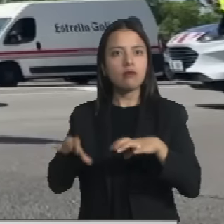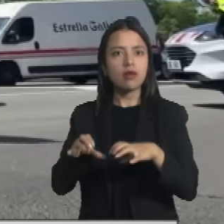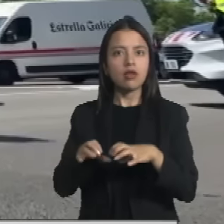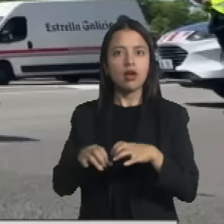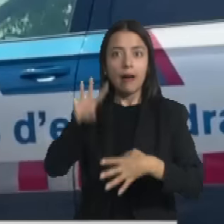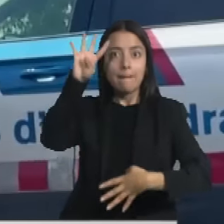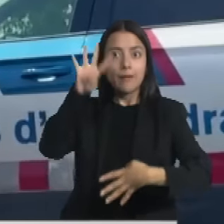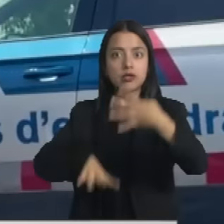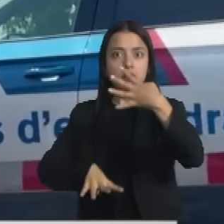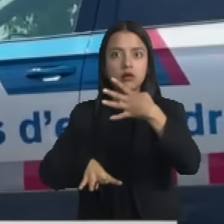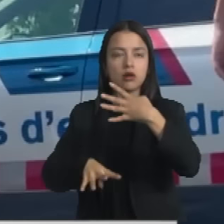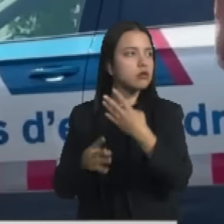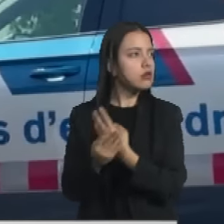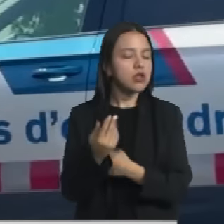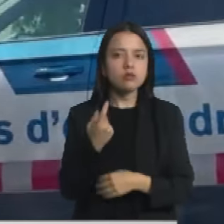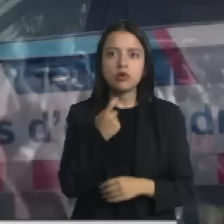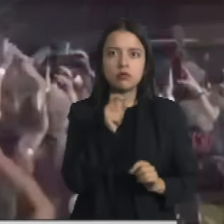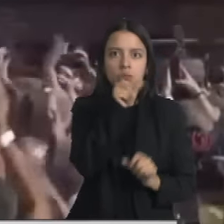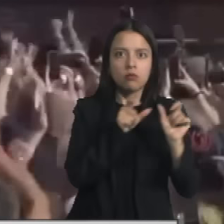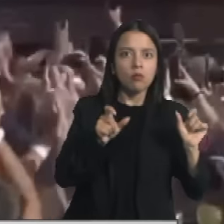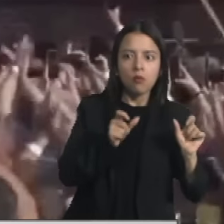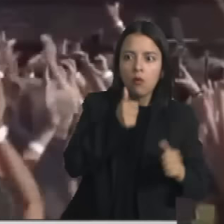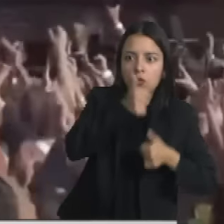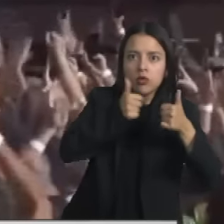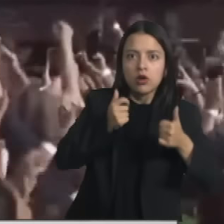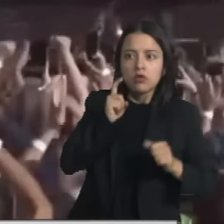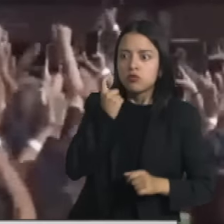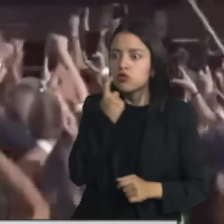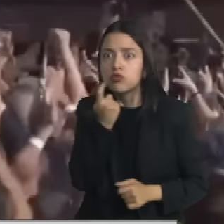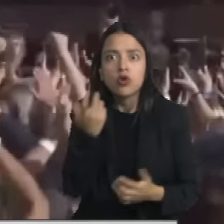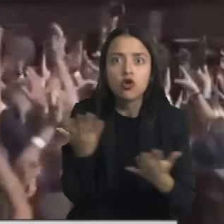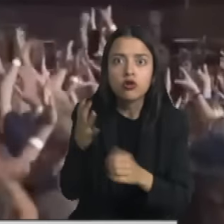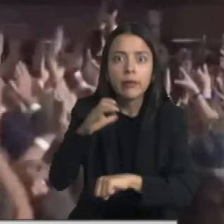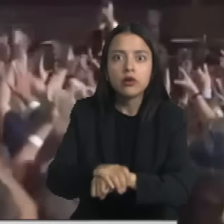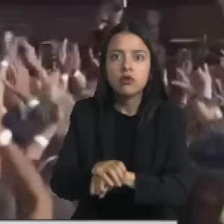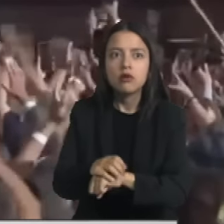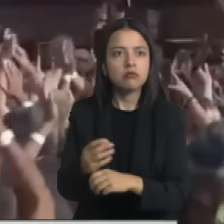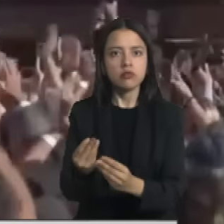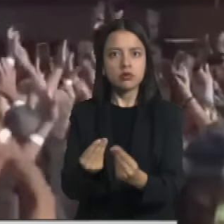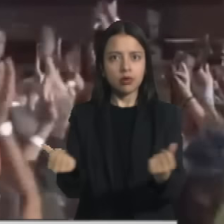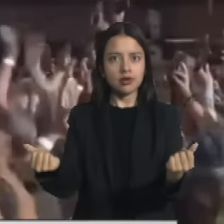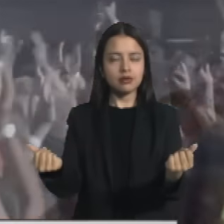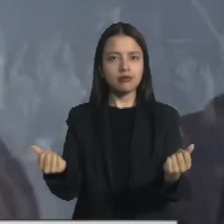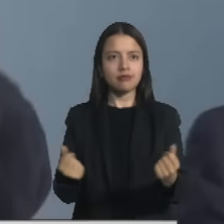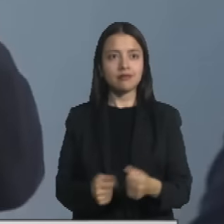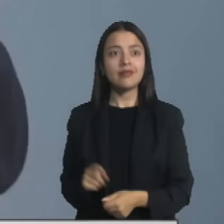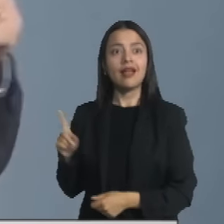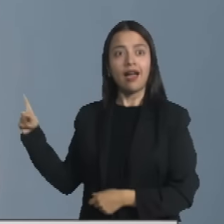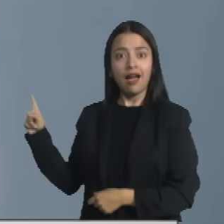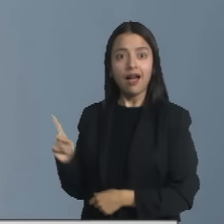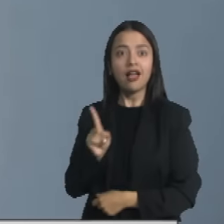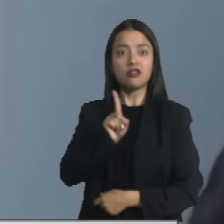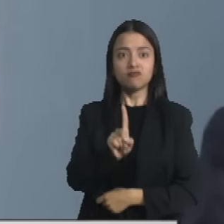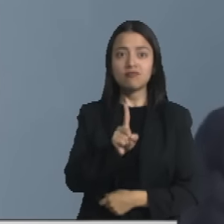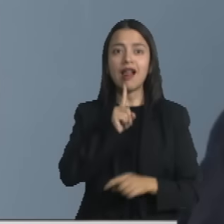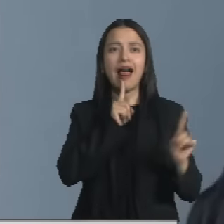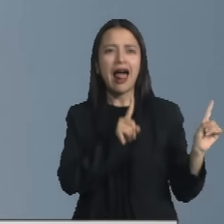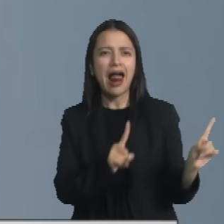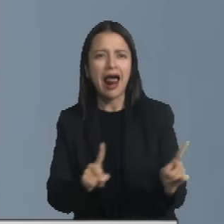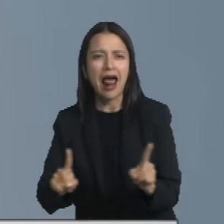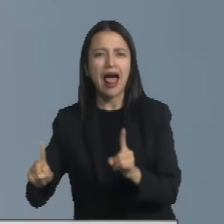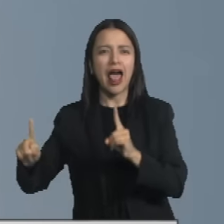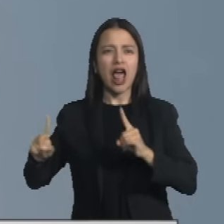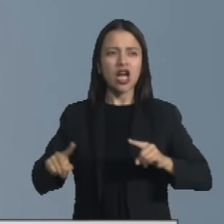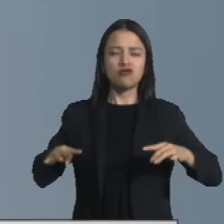búsqueda frenética de la policía para detenerlo. Puigdemont habló ante una multitud de miles de seguidores en la